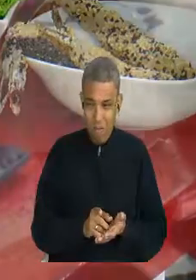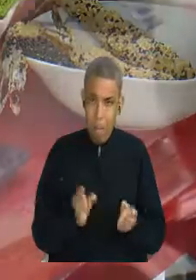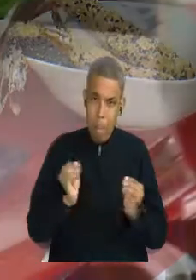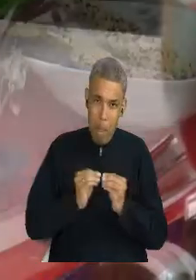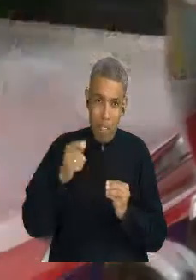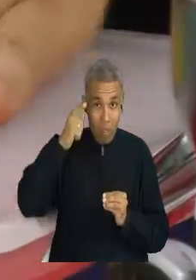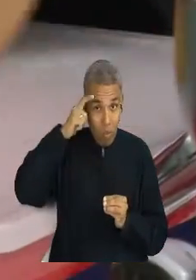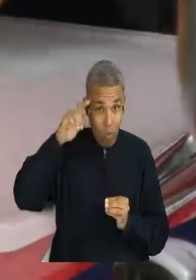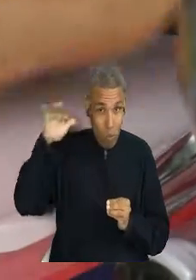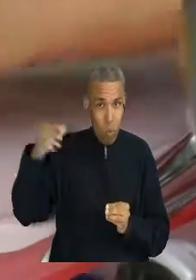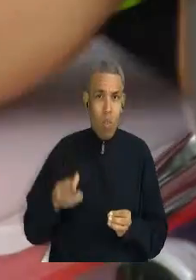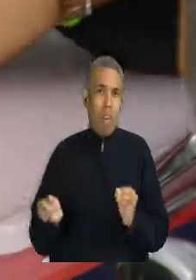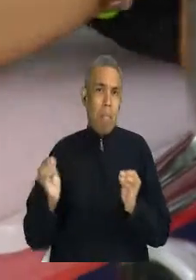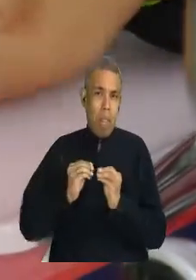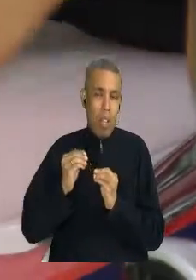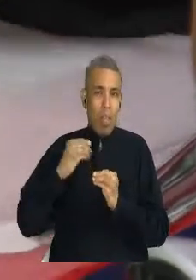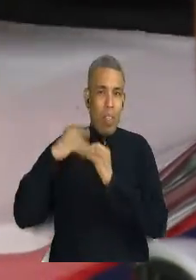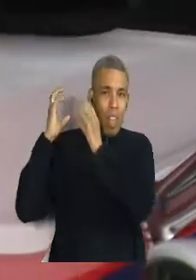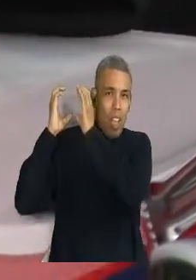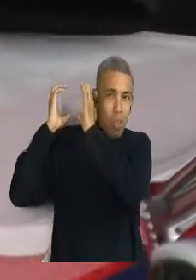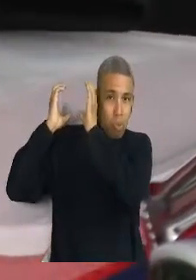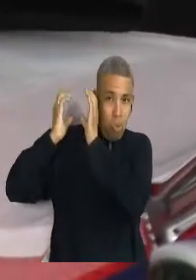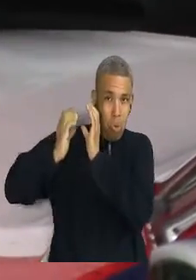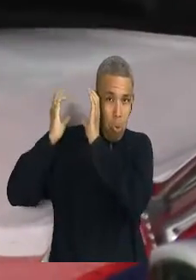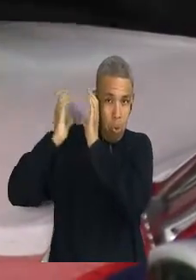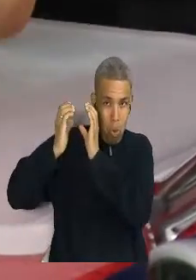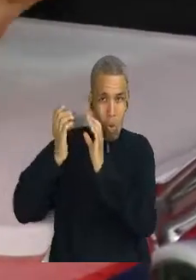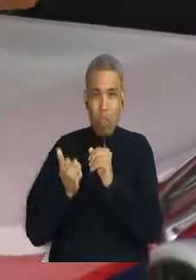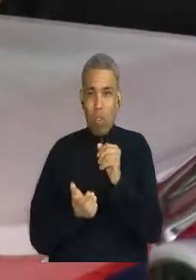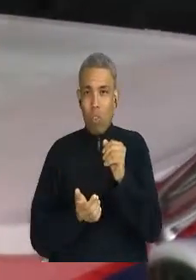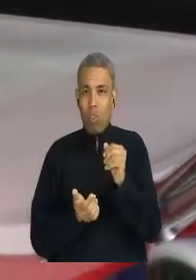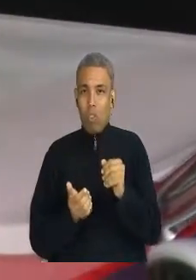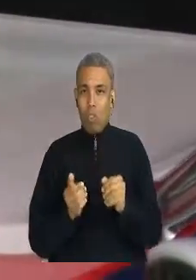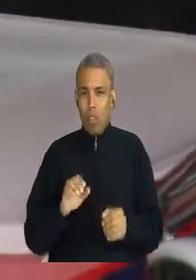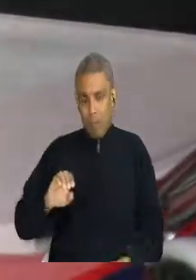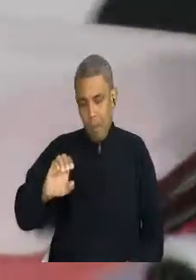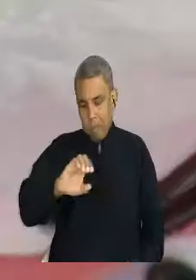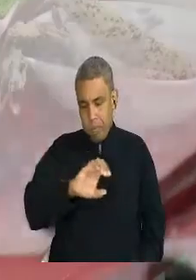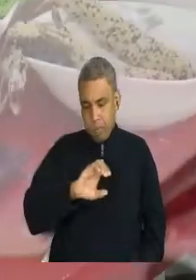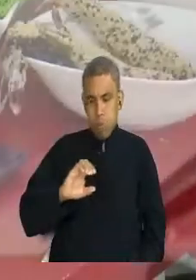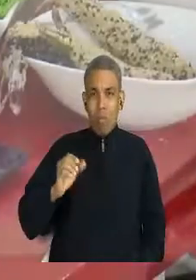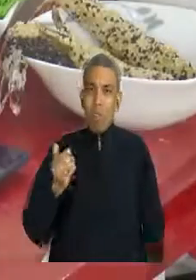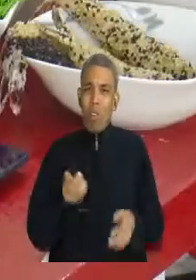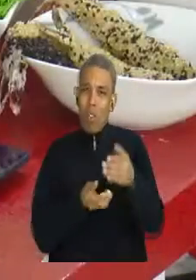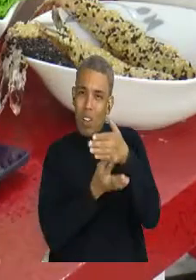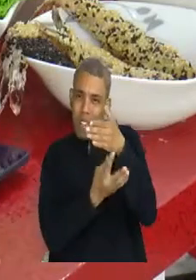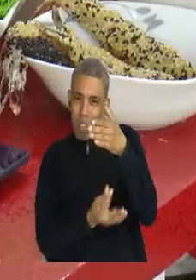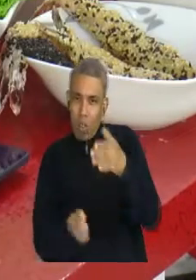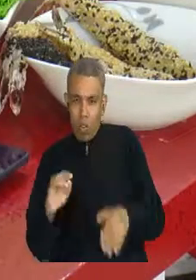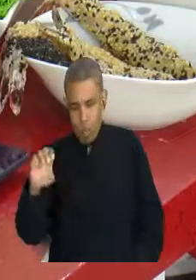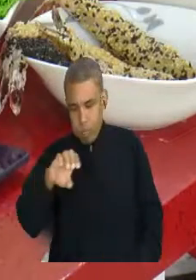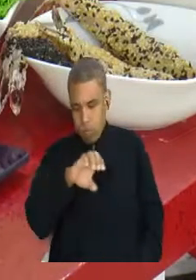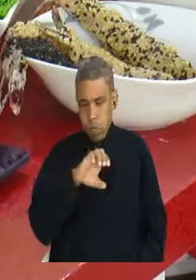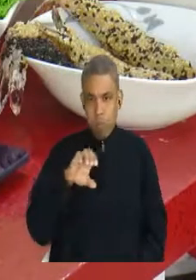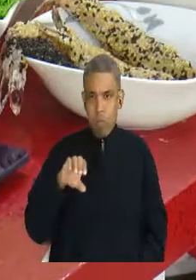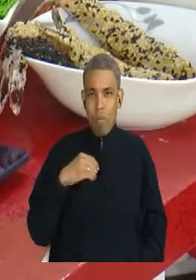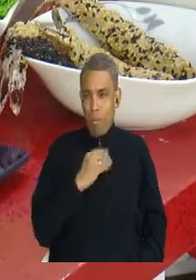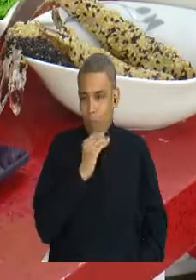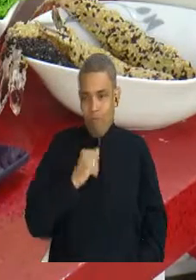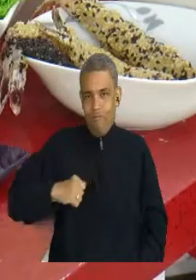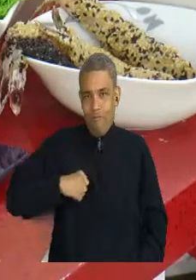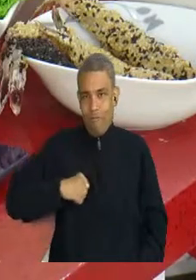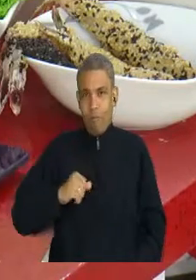coco. Ajá. Hoy no les traje esa crema de coco, voy a ir agregándole de una vez mientras Roche mezcla. nuestro mango. ¿Sí? Bueno, estos